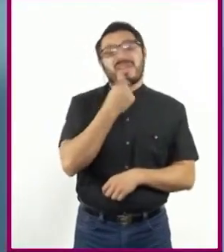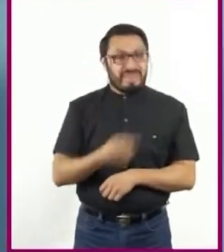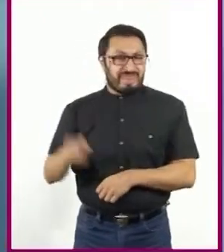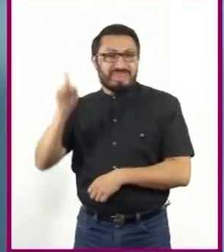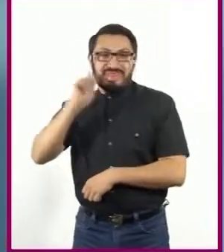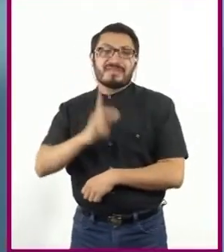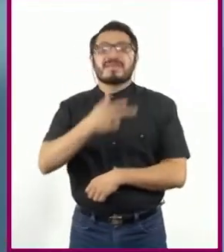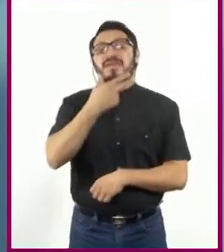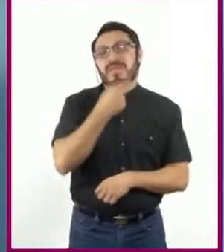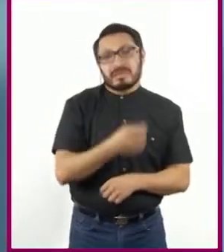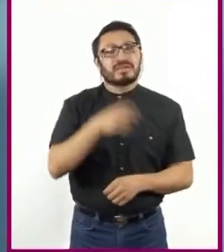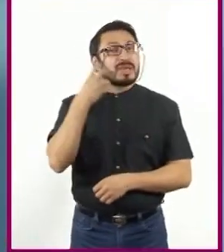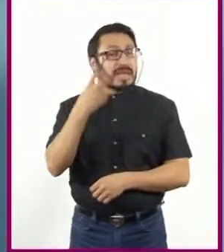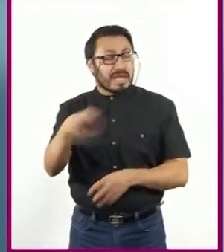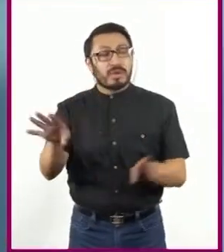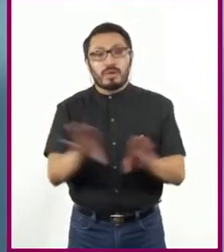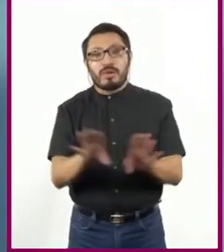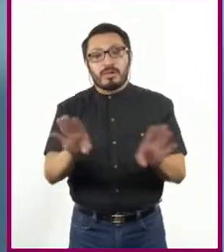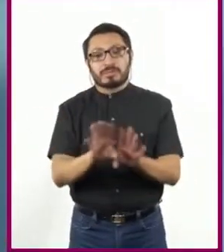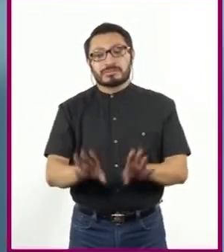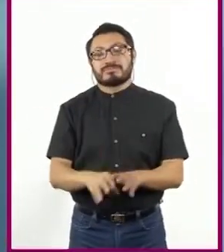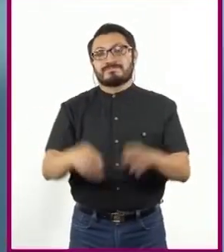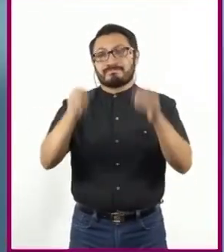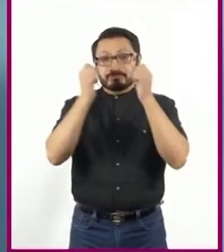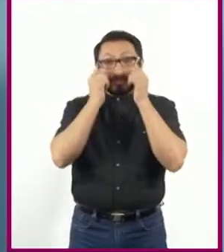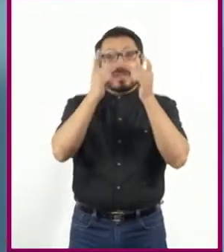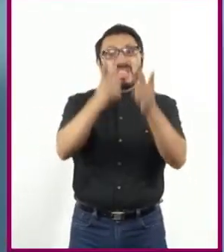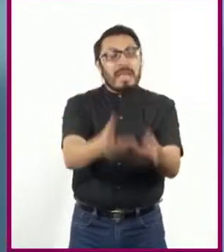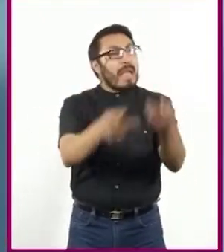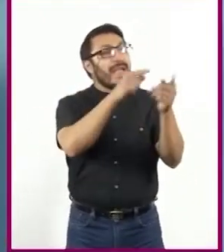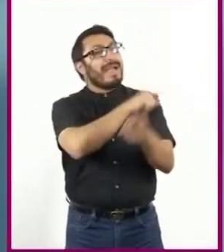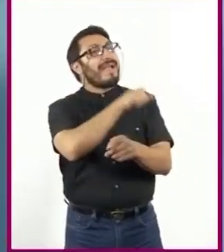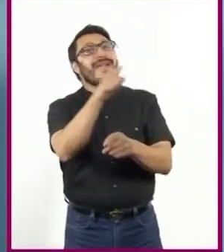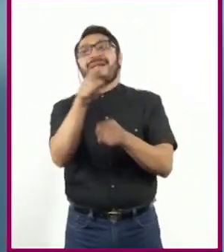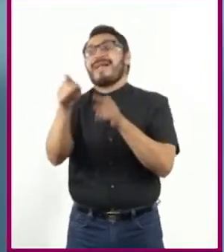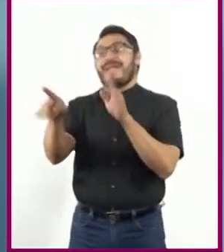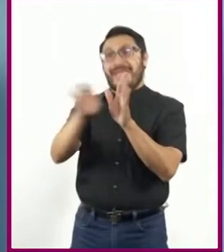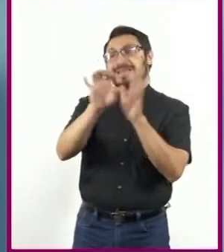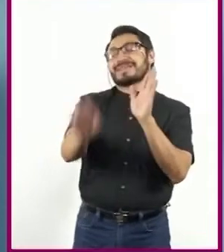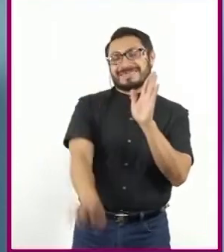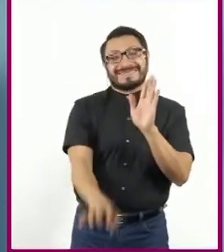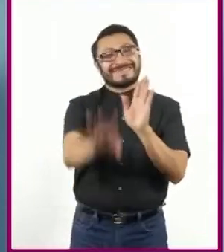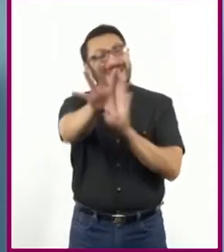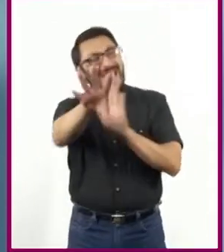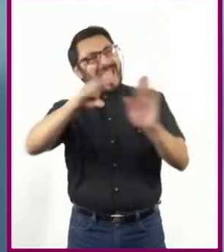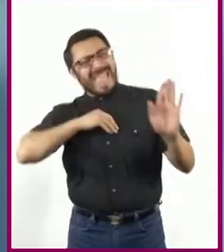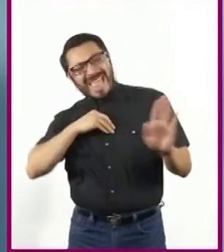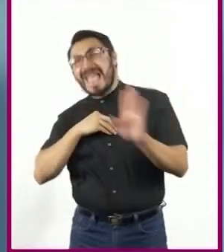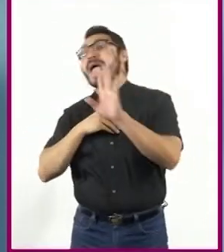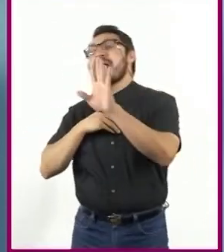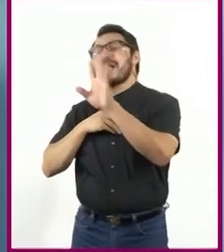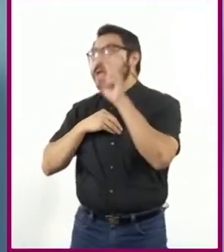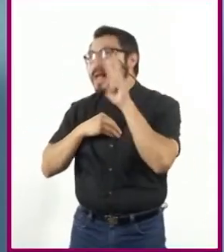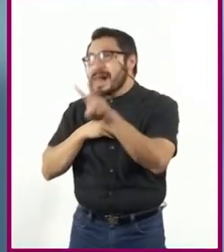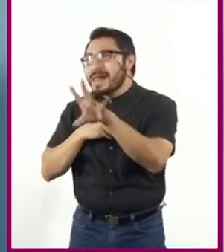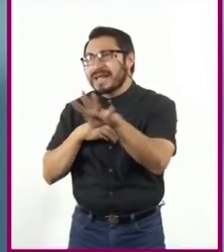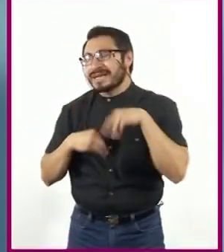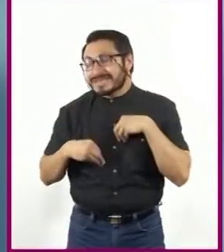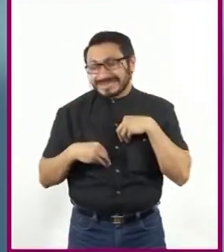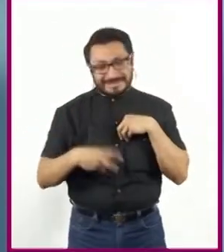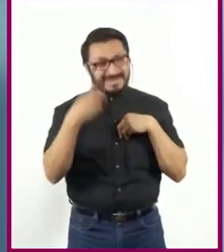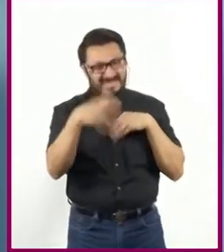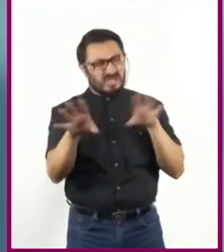niños, lo cual hace que terminen admirando a personajes que ofrecen ejemplos de actitudes perjudiciales en la vida